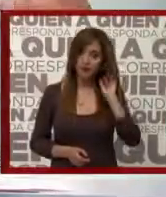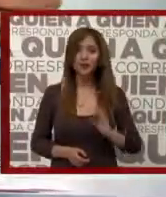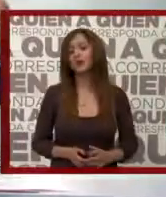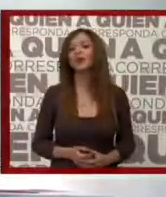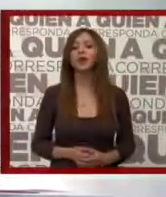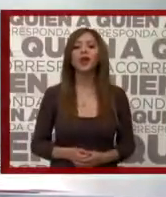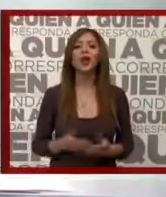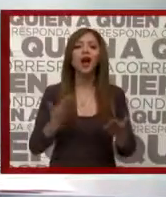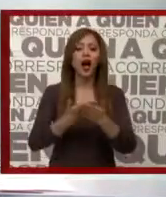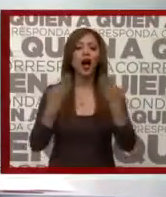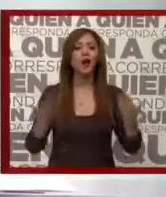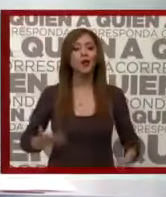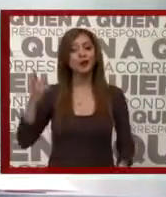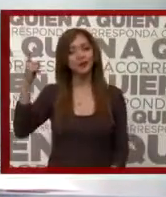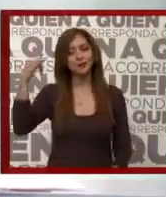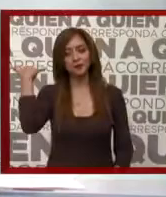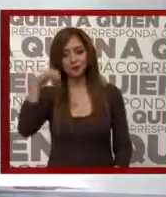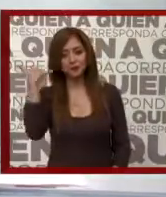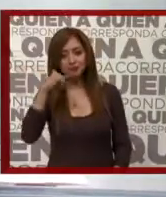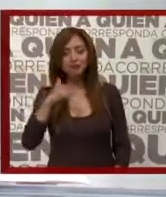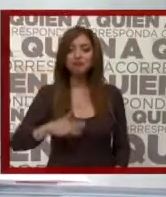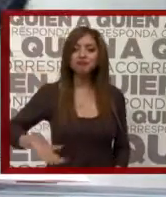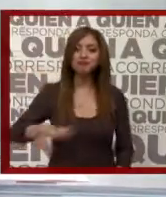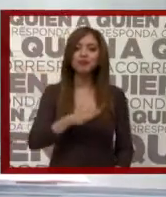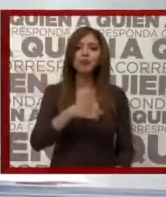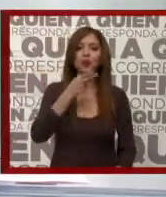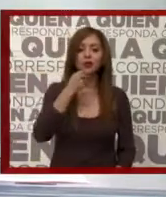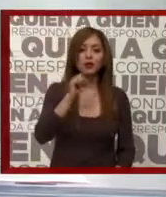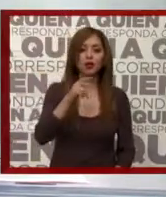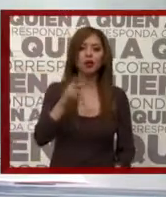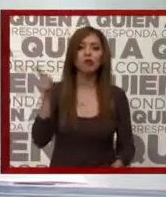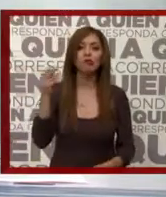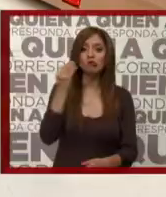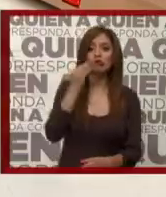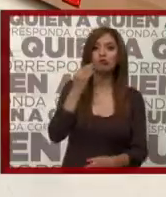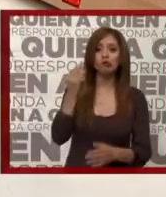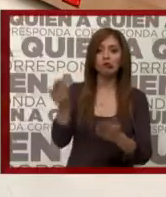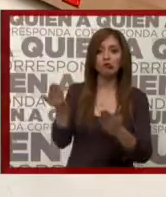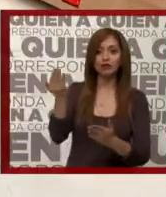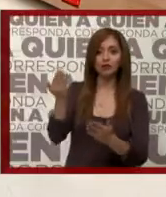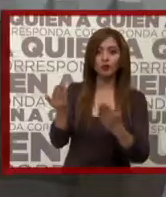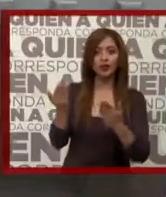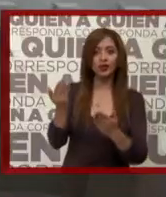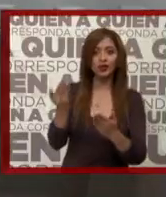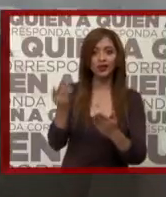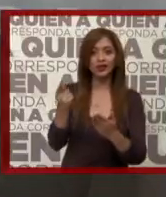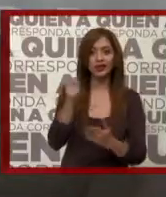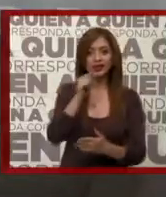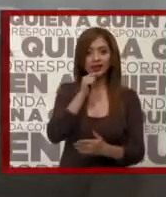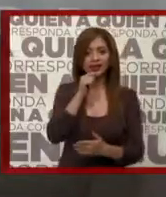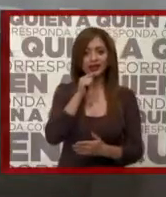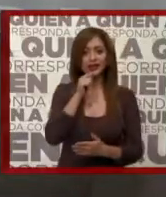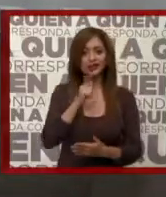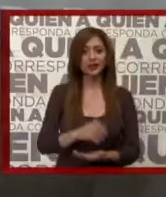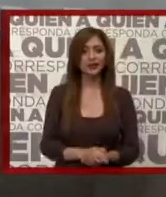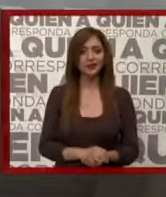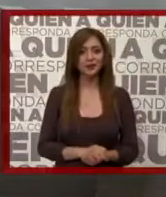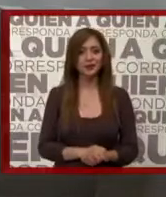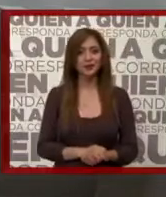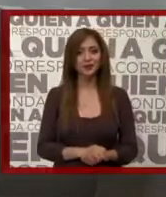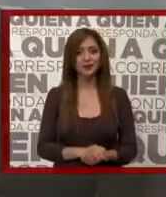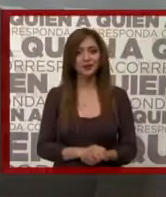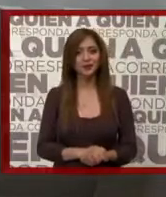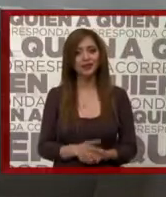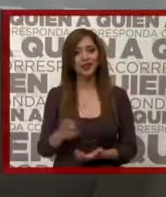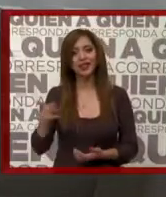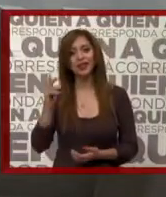Vamos hasta Yucatán. En esos momentos tengo ya a Sergio. ¿Está Choco? Espérate tantito. Todavía no está Sergio. Lo están enlazando. A ver. No, es